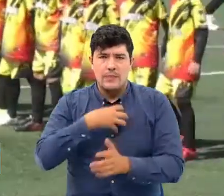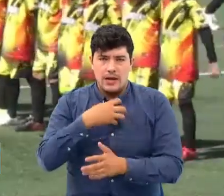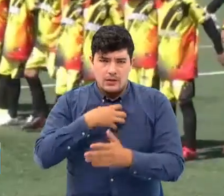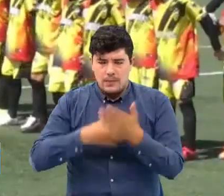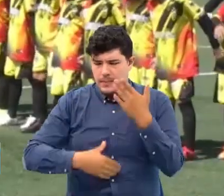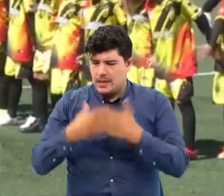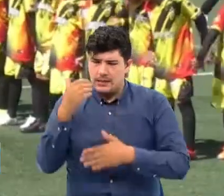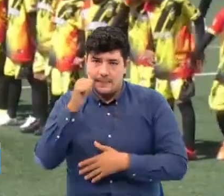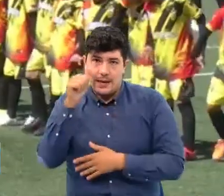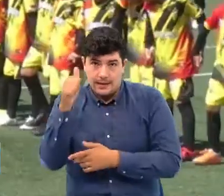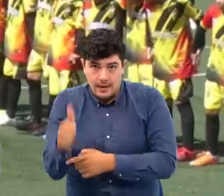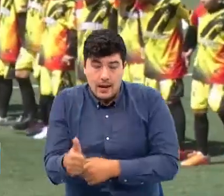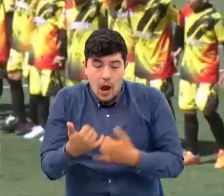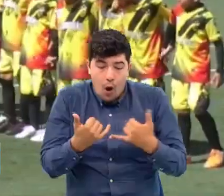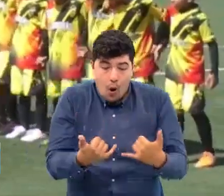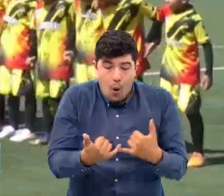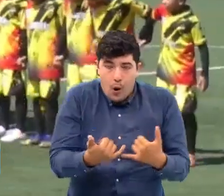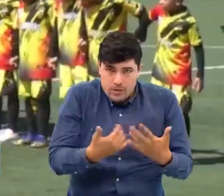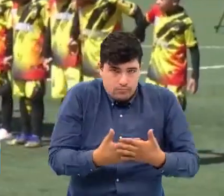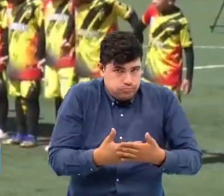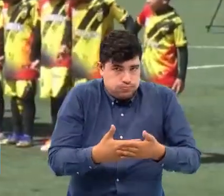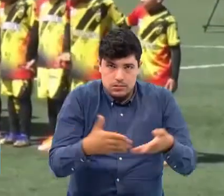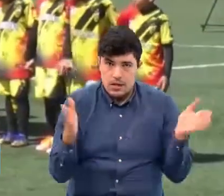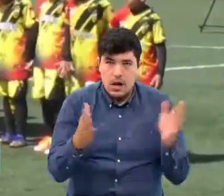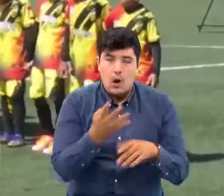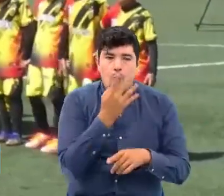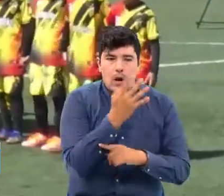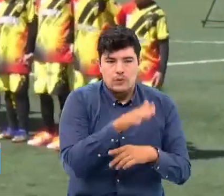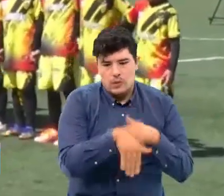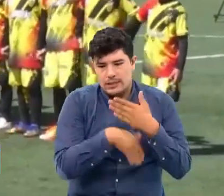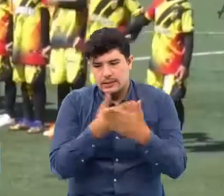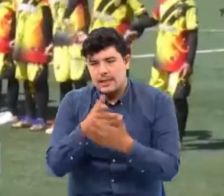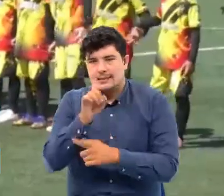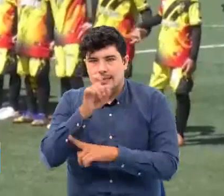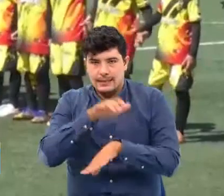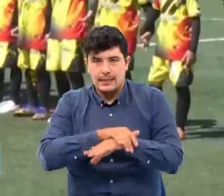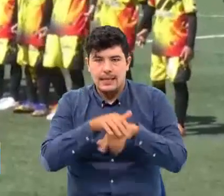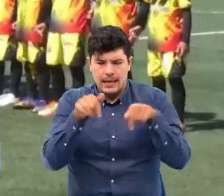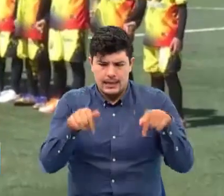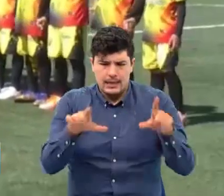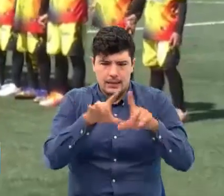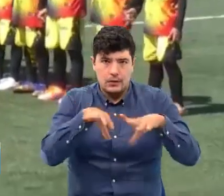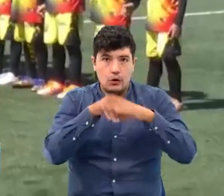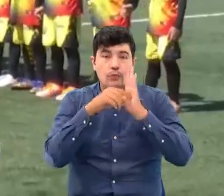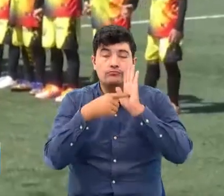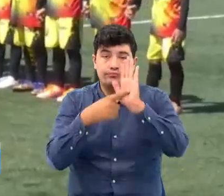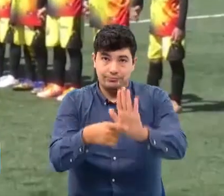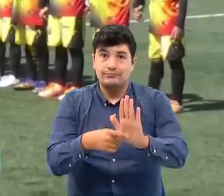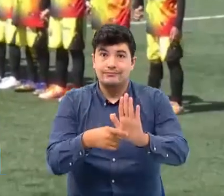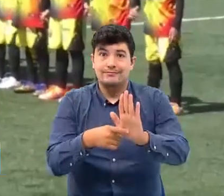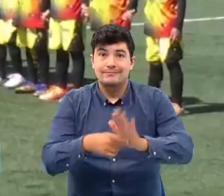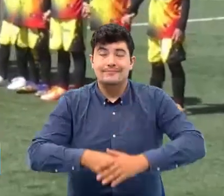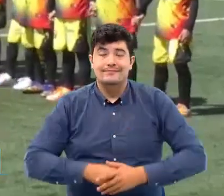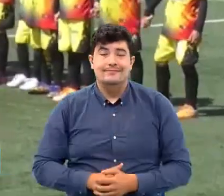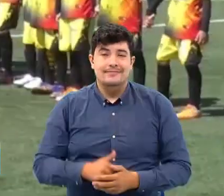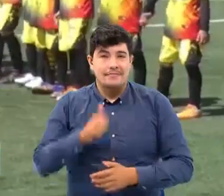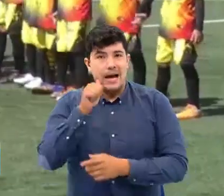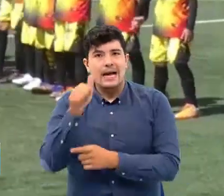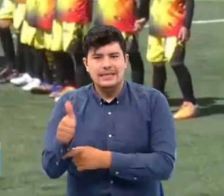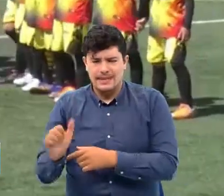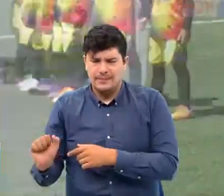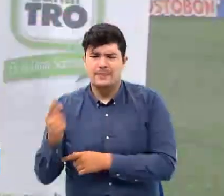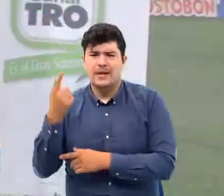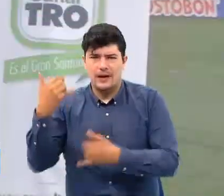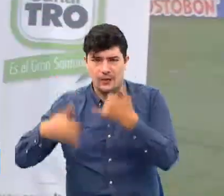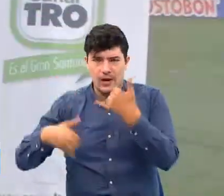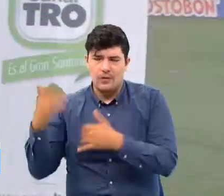es la inauguración a partir de las 4 de la tarde de 4 a 6 no tendremos a través de nuestra pantalla la pantalla del canal tro mañana tendremos todo